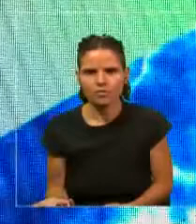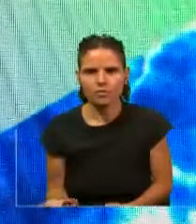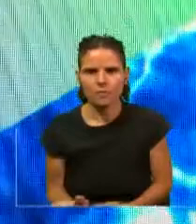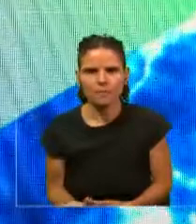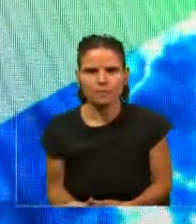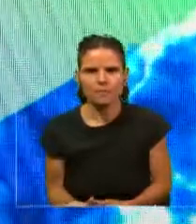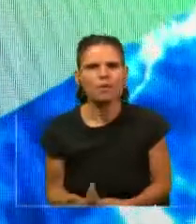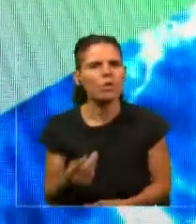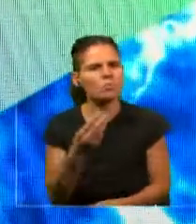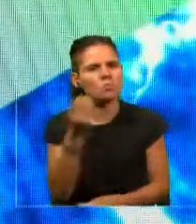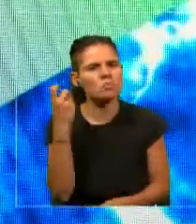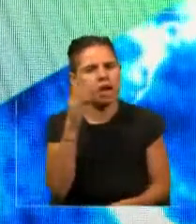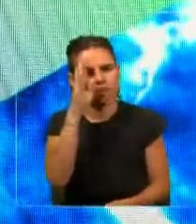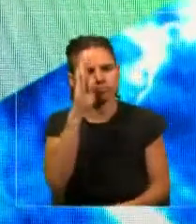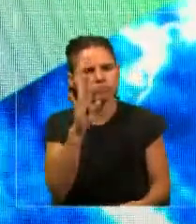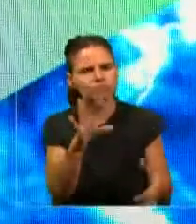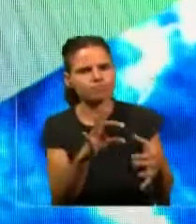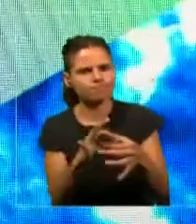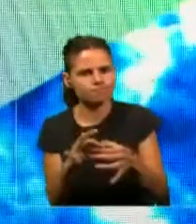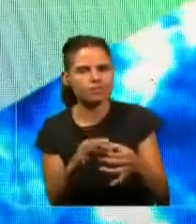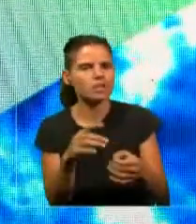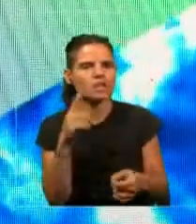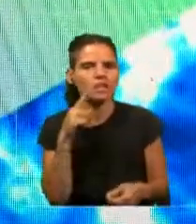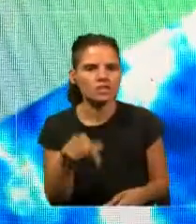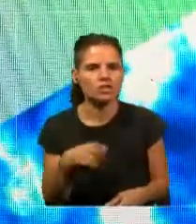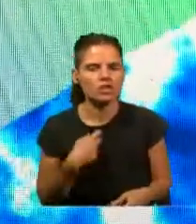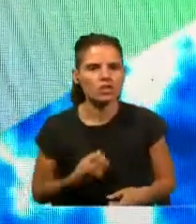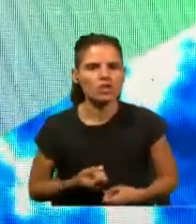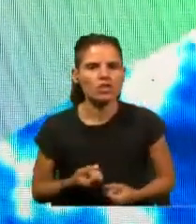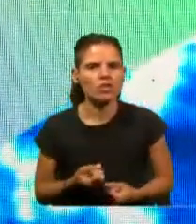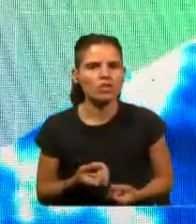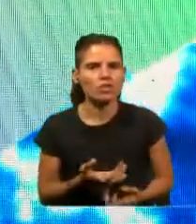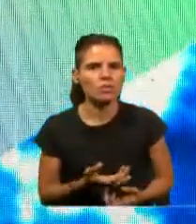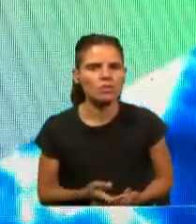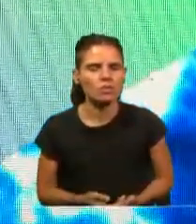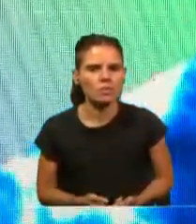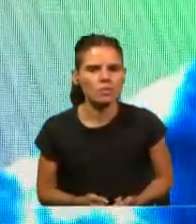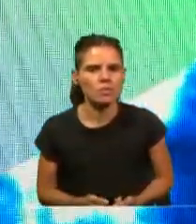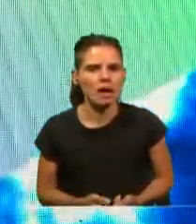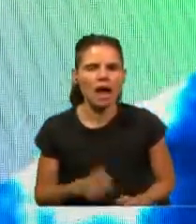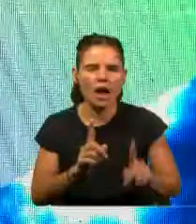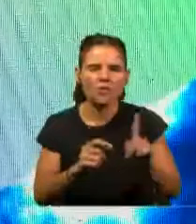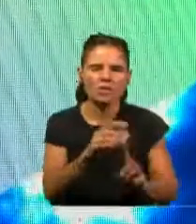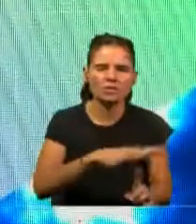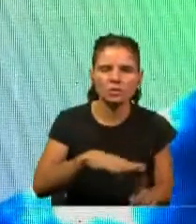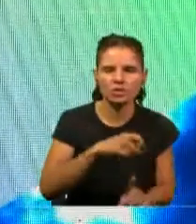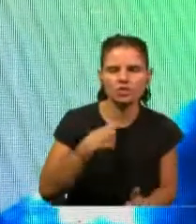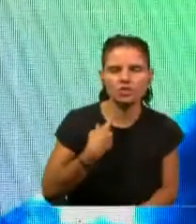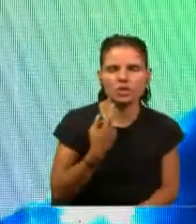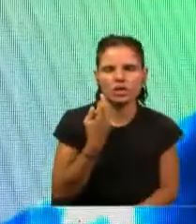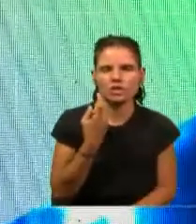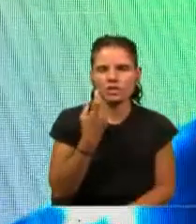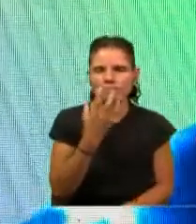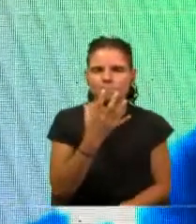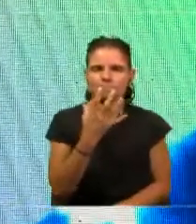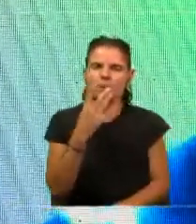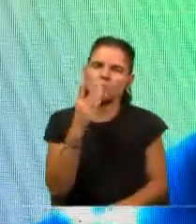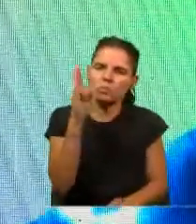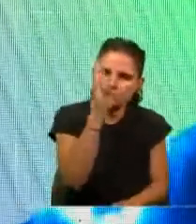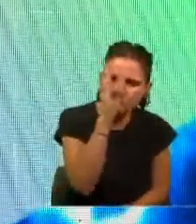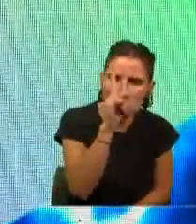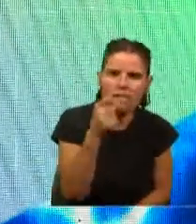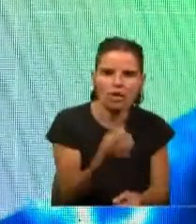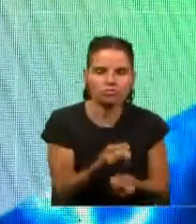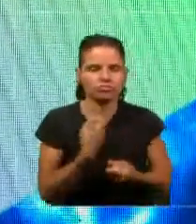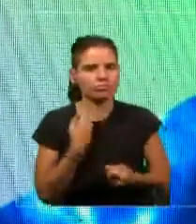fiable, y nos revela situaciones hasta ahora enmascaradas a nuestra conciencia. Lo que les estoy diciendo les